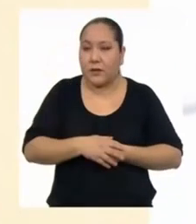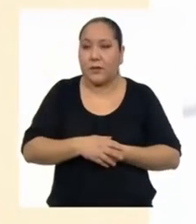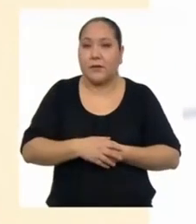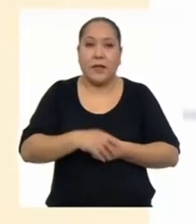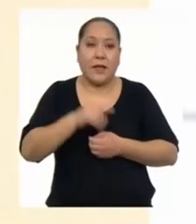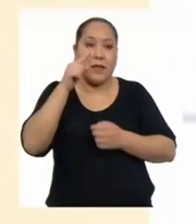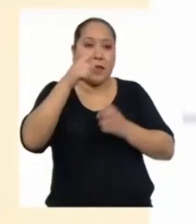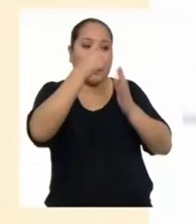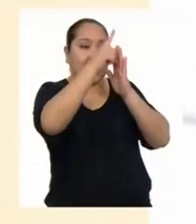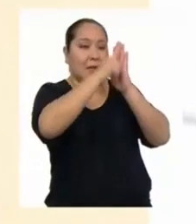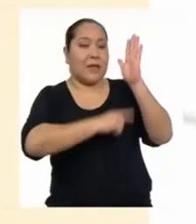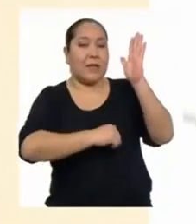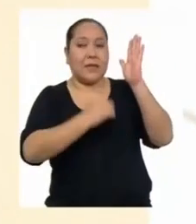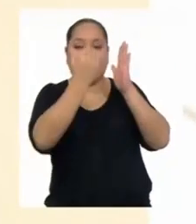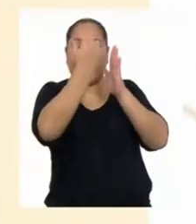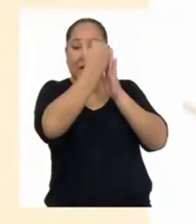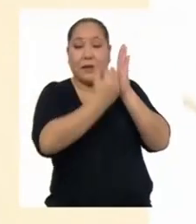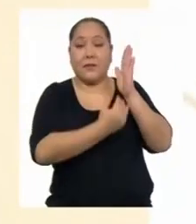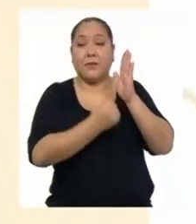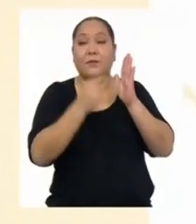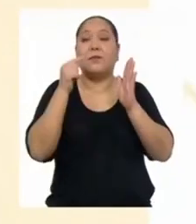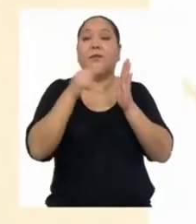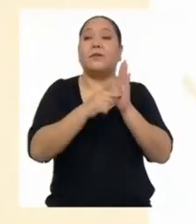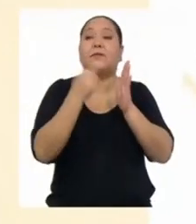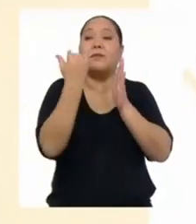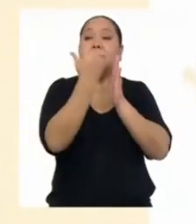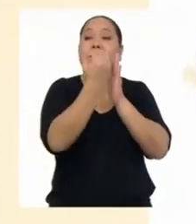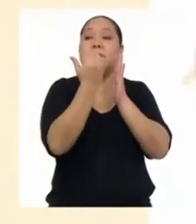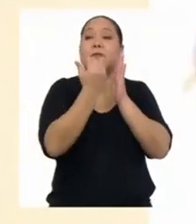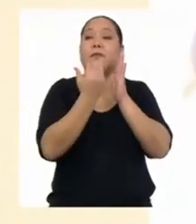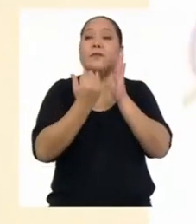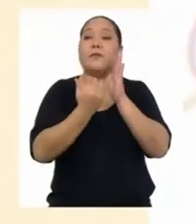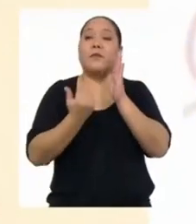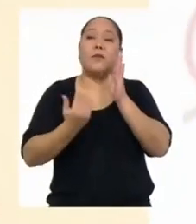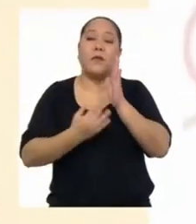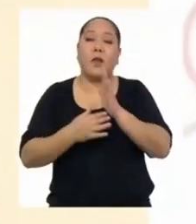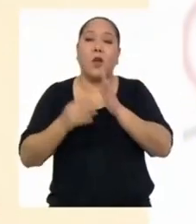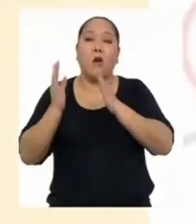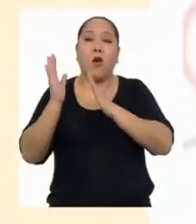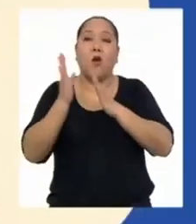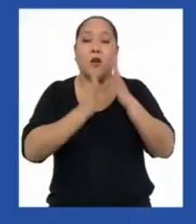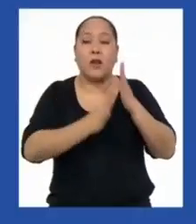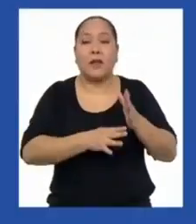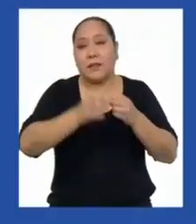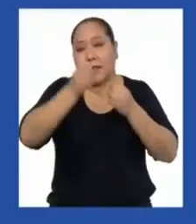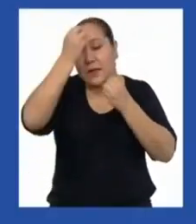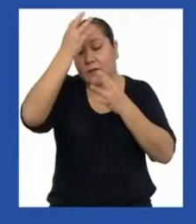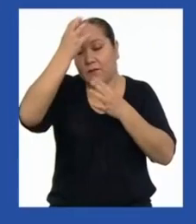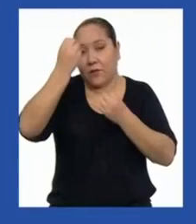a la estructura, que nos permite organizar por partes de la información del texto.